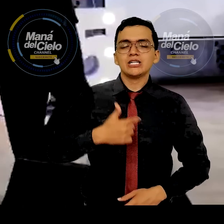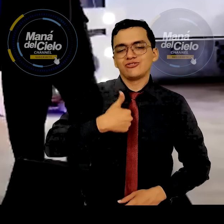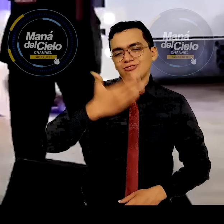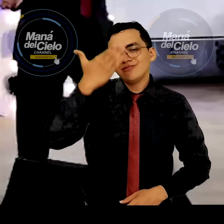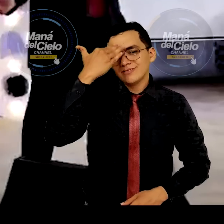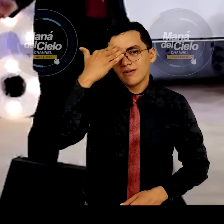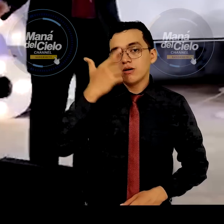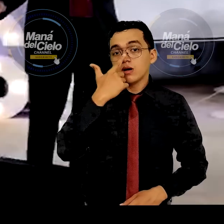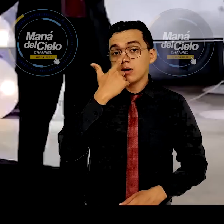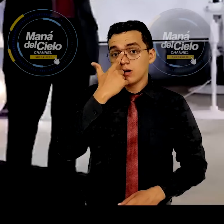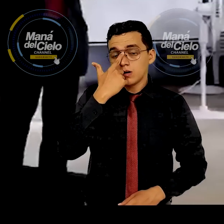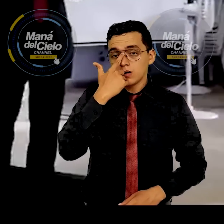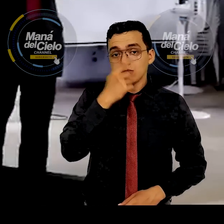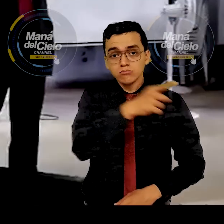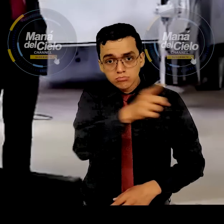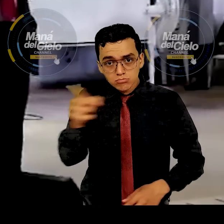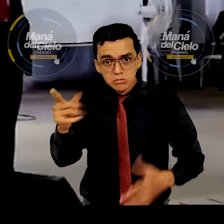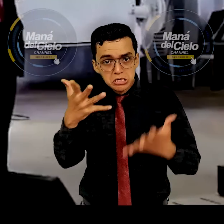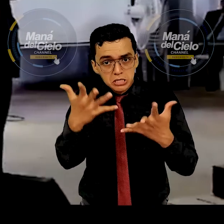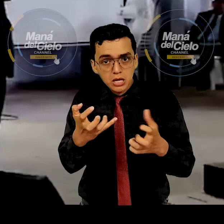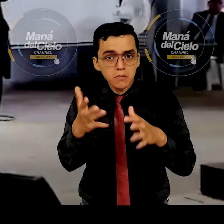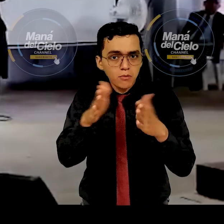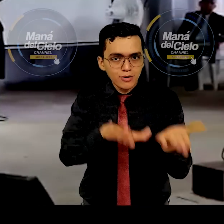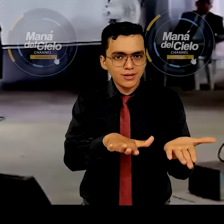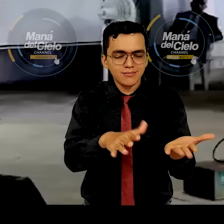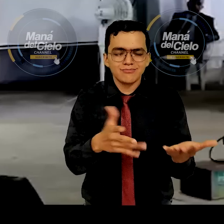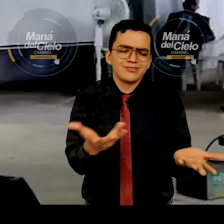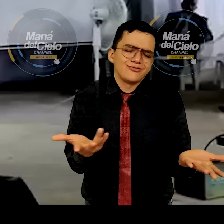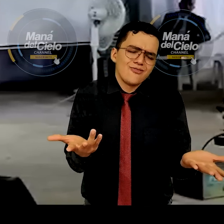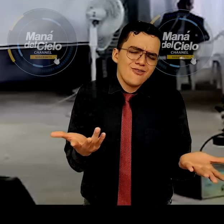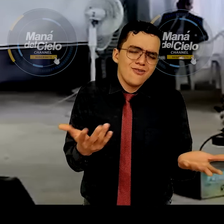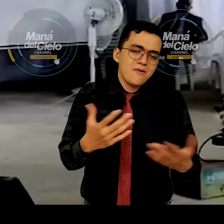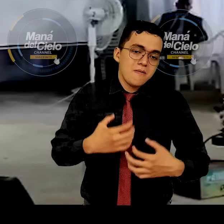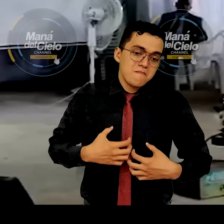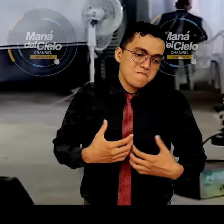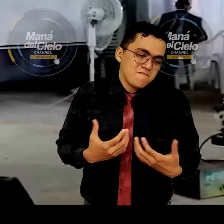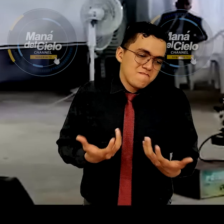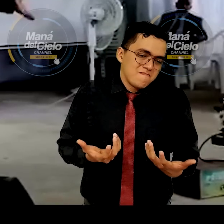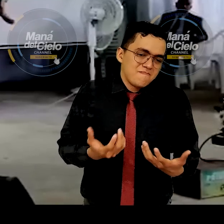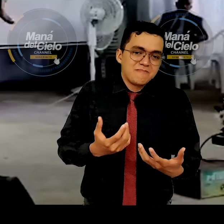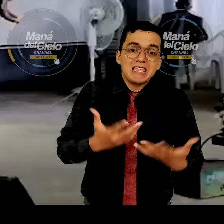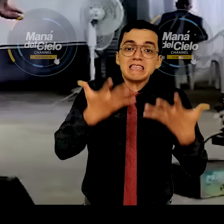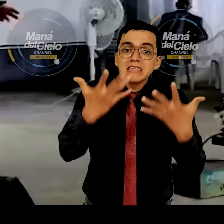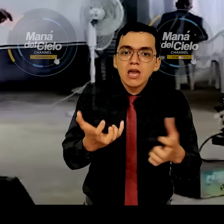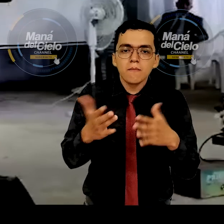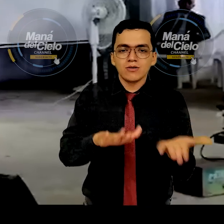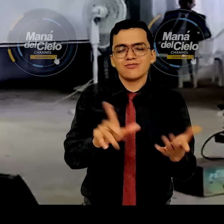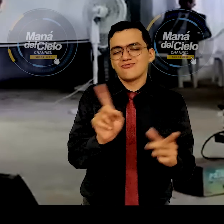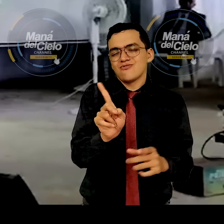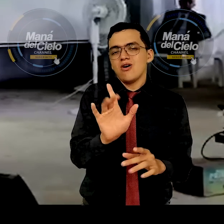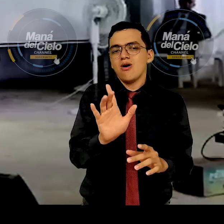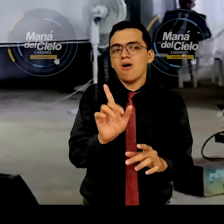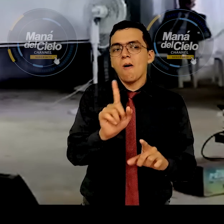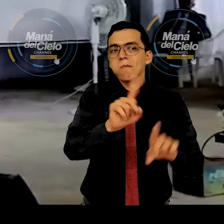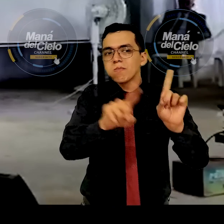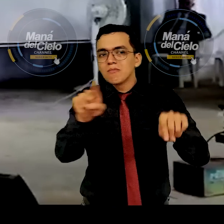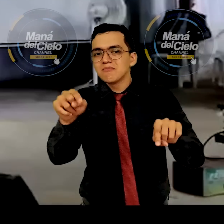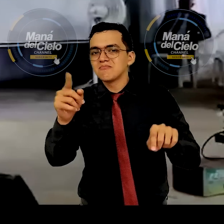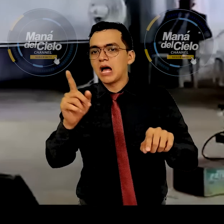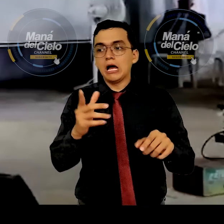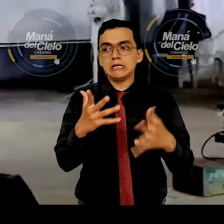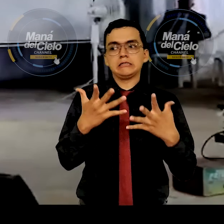Entonces, ¿qué hacemos? ¿Creemos o no creemos? Estoy puesto en estrecho, dice el apóstol Pablo. Estoy en